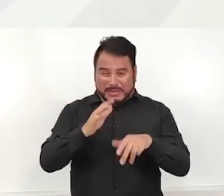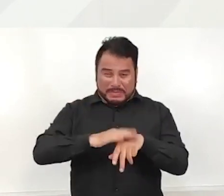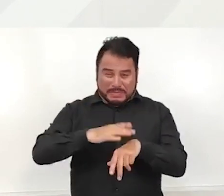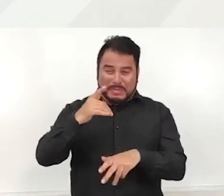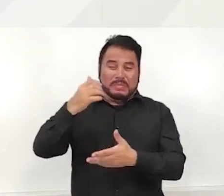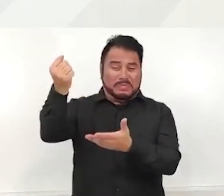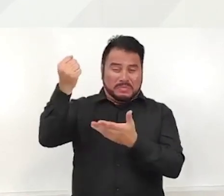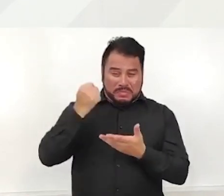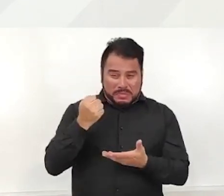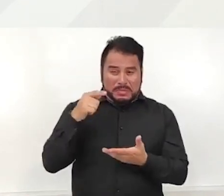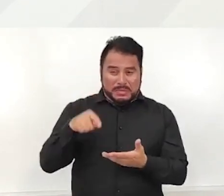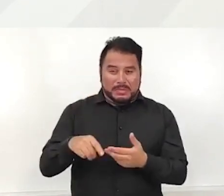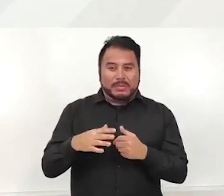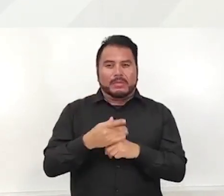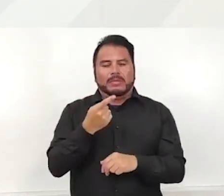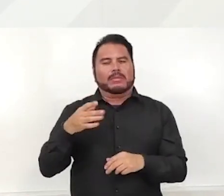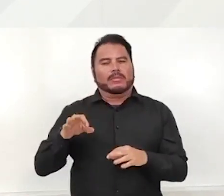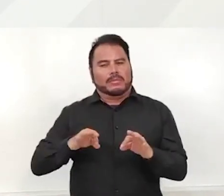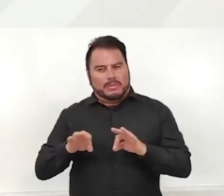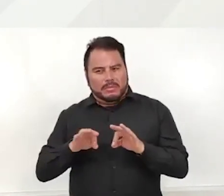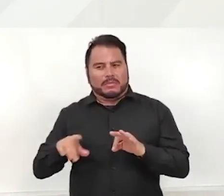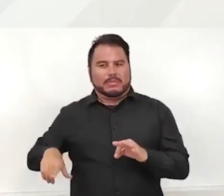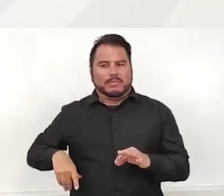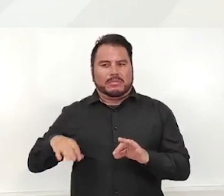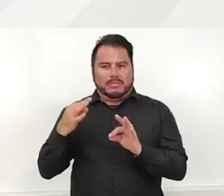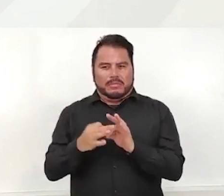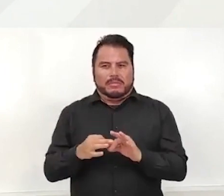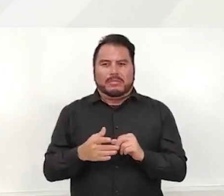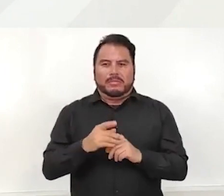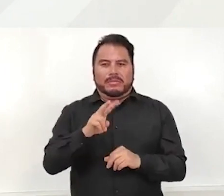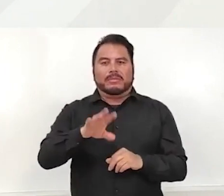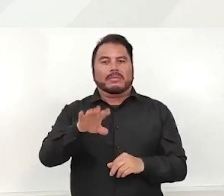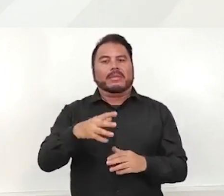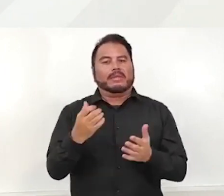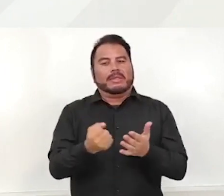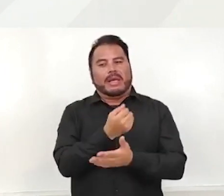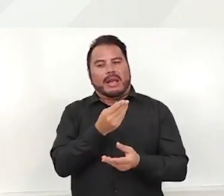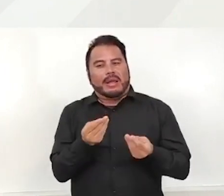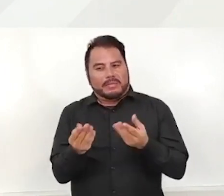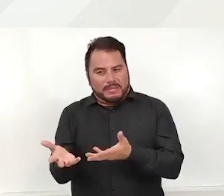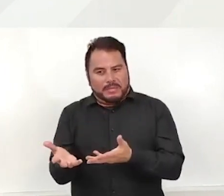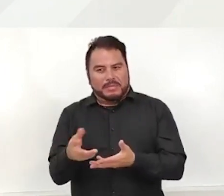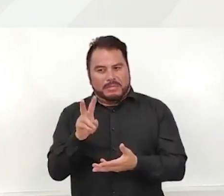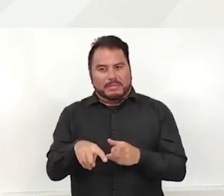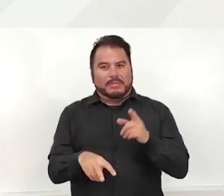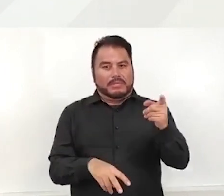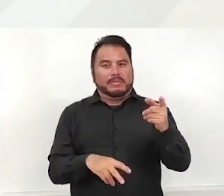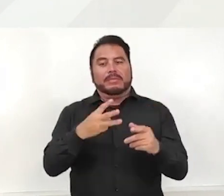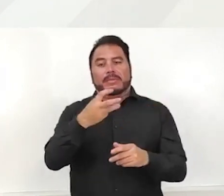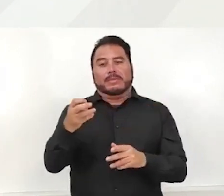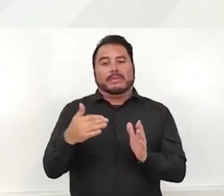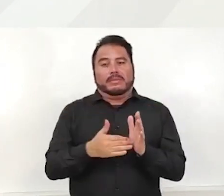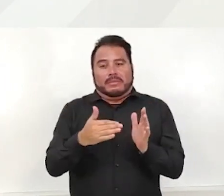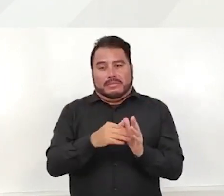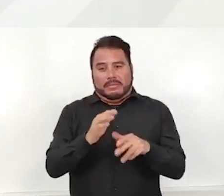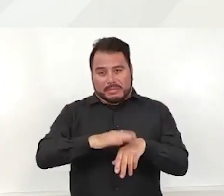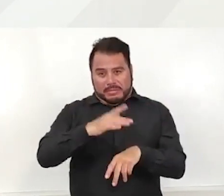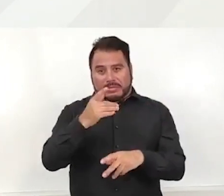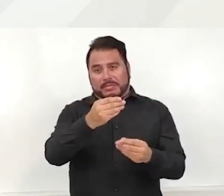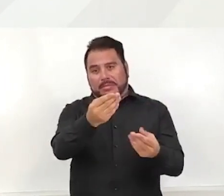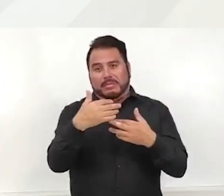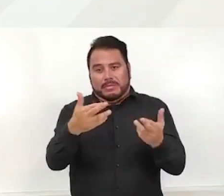nos llegaron por tener una buena administración porque ojo son un premio a esta administración y nos van a llegar trescientos millones más con